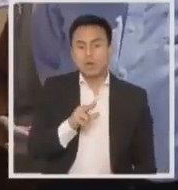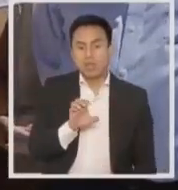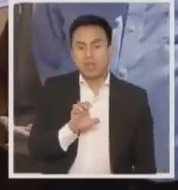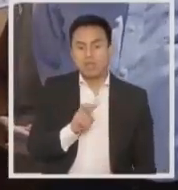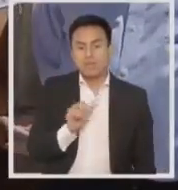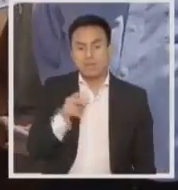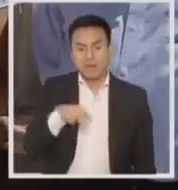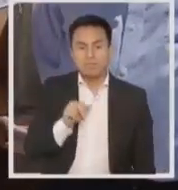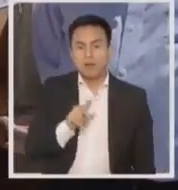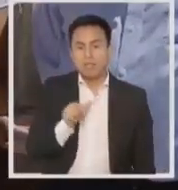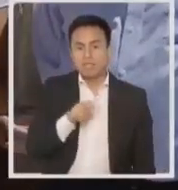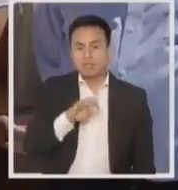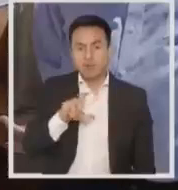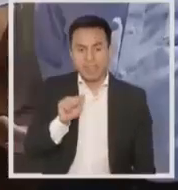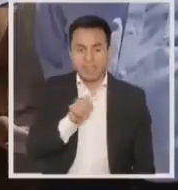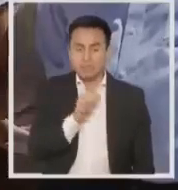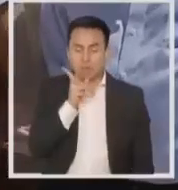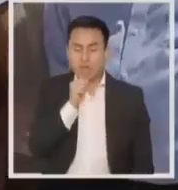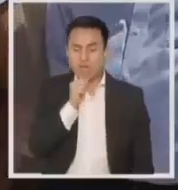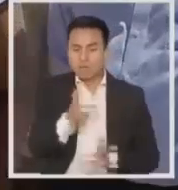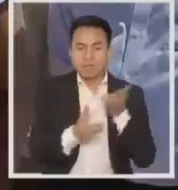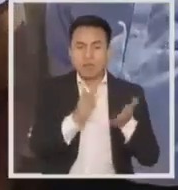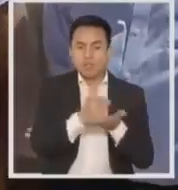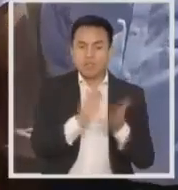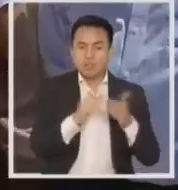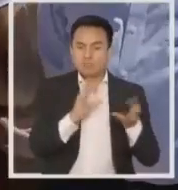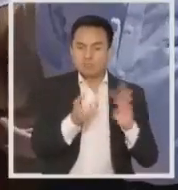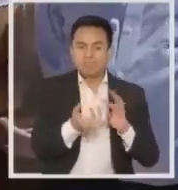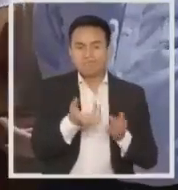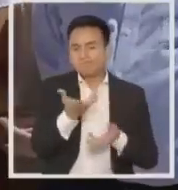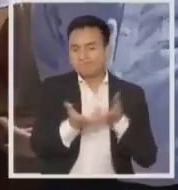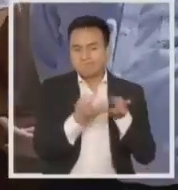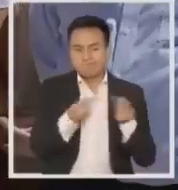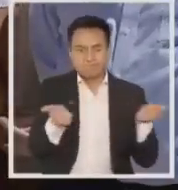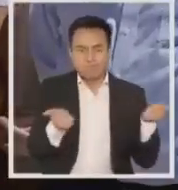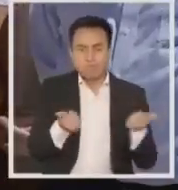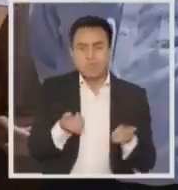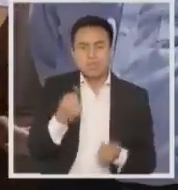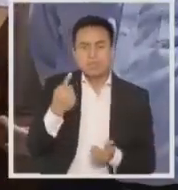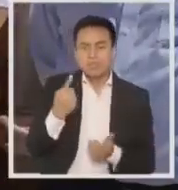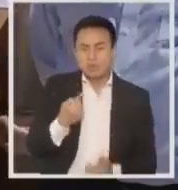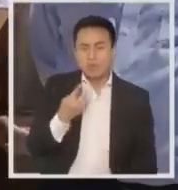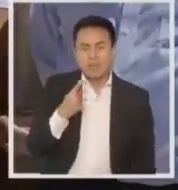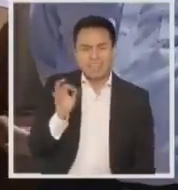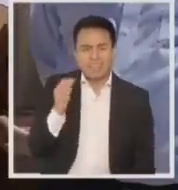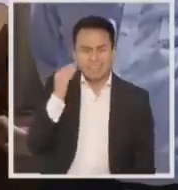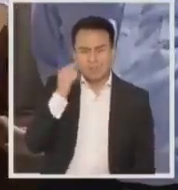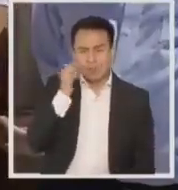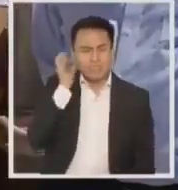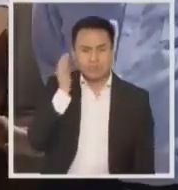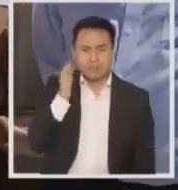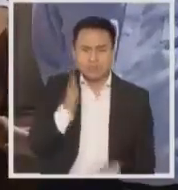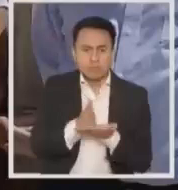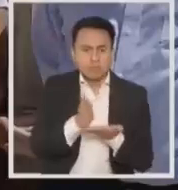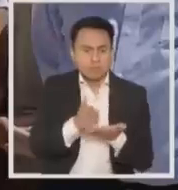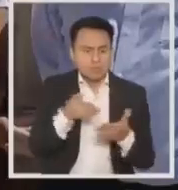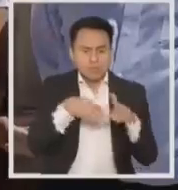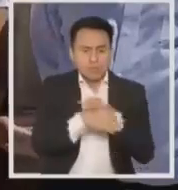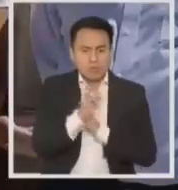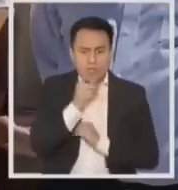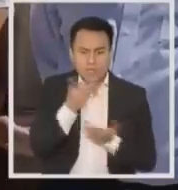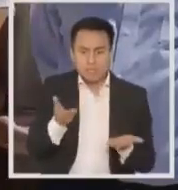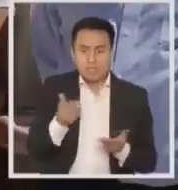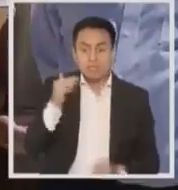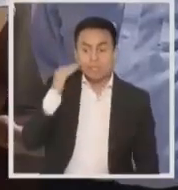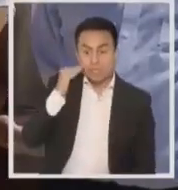Zúñiga, que ya no existe porque se quemó entera. Dejó a más de 140 niños y niñas sin su espacio de estudio. Y los